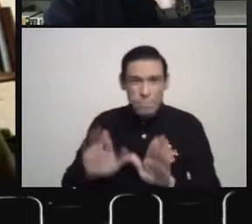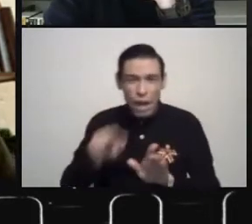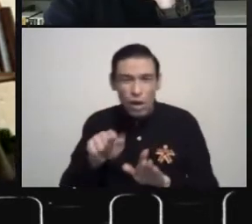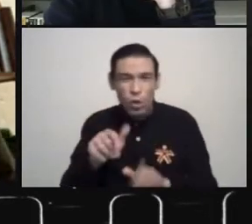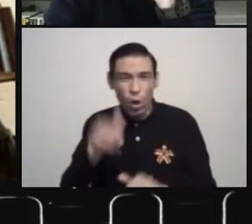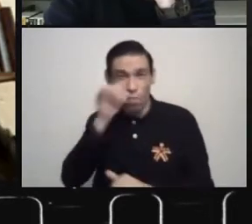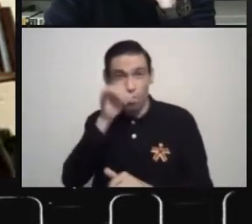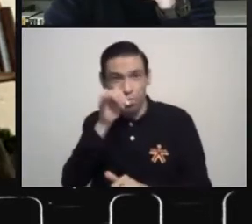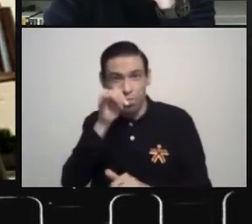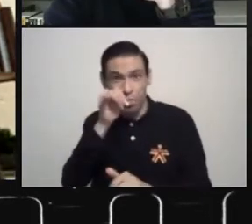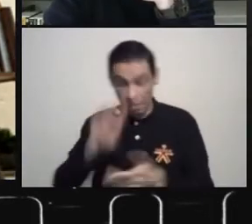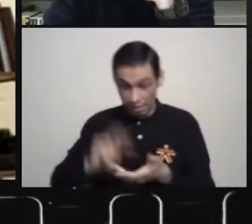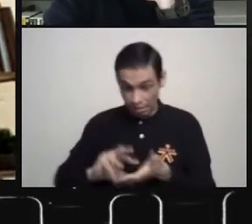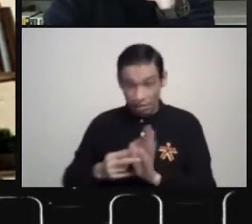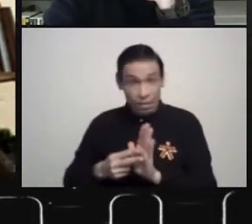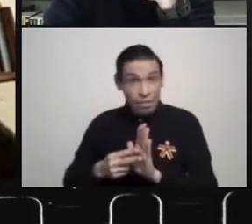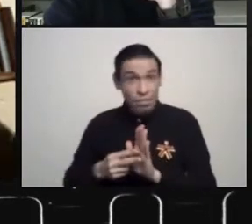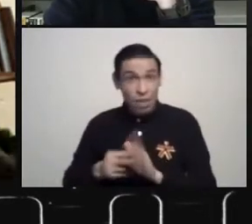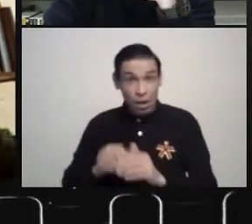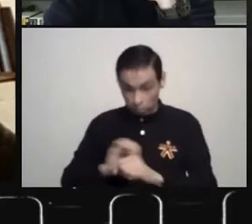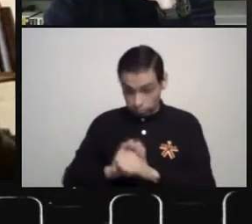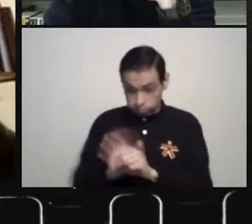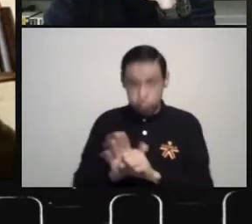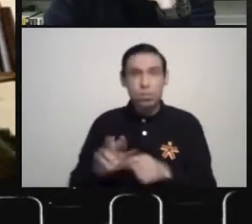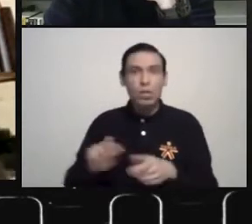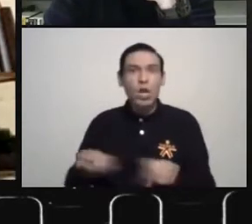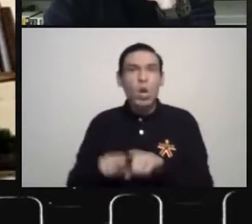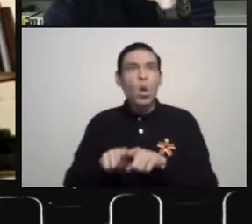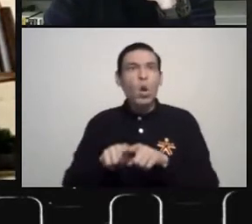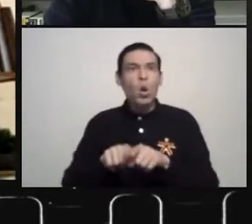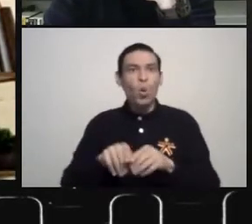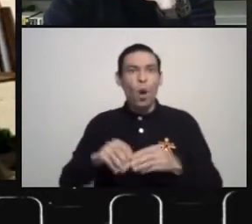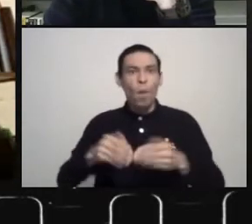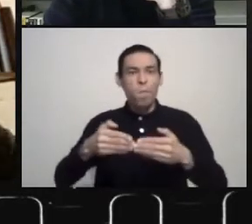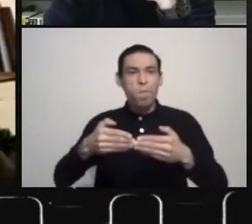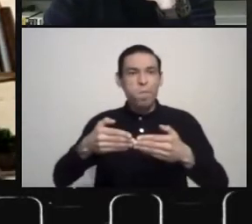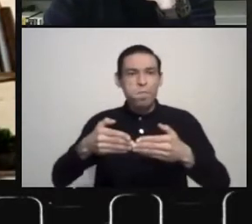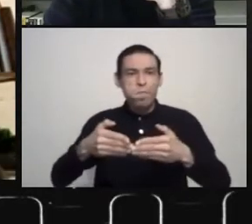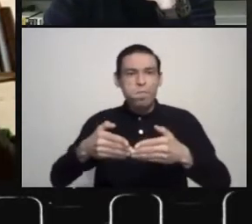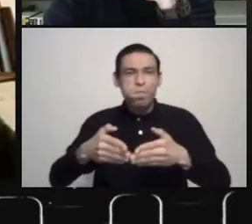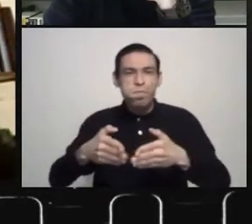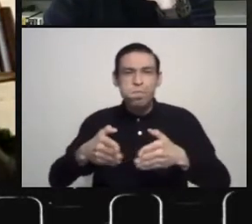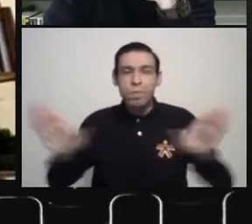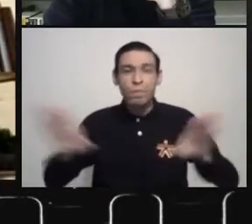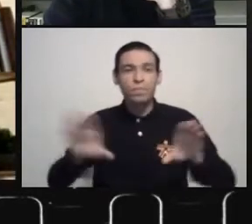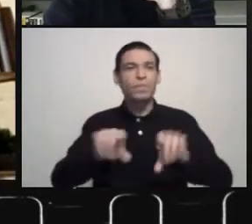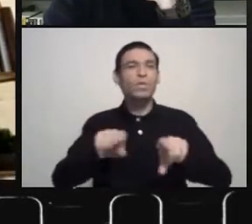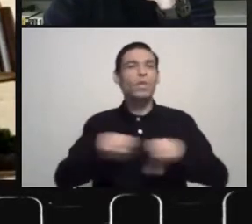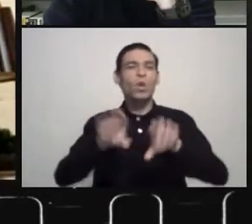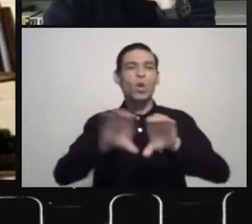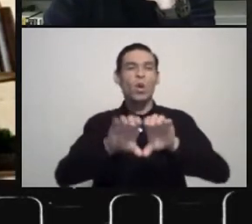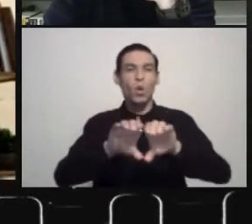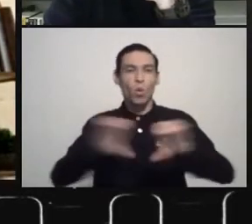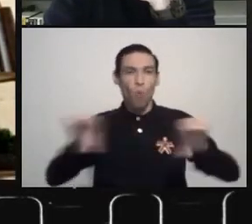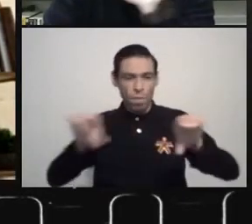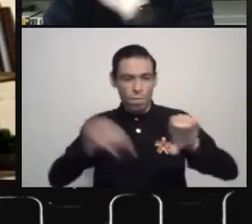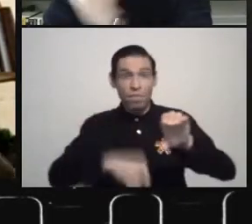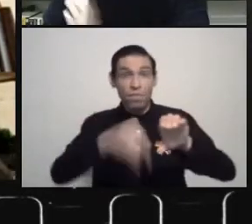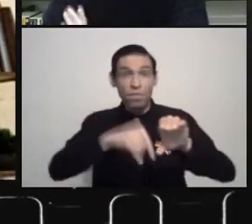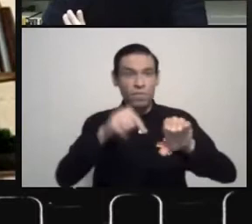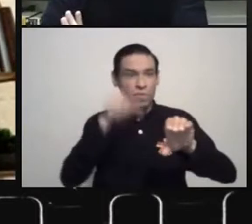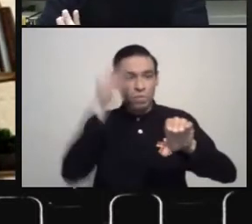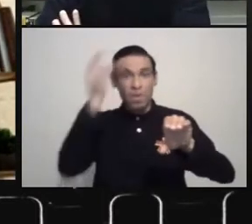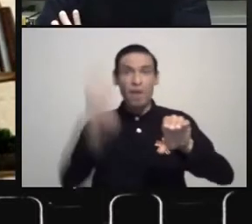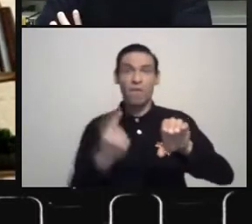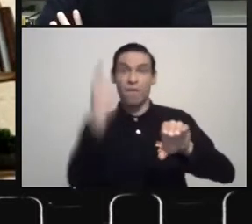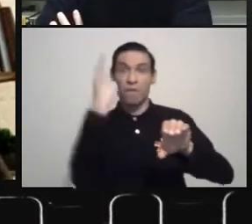al contrario, abrió posibilidades, o sea, dejó a las grandes plataformas y a los cines cojos de producto.